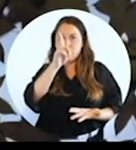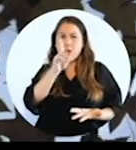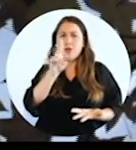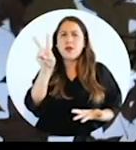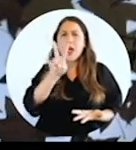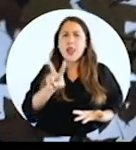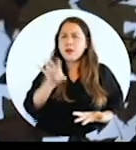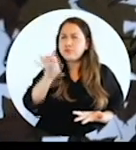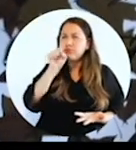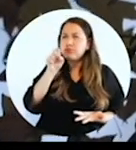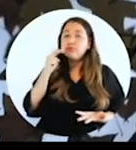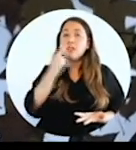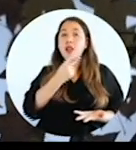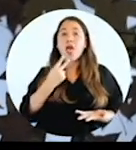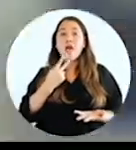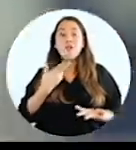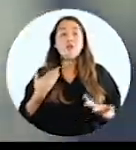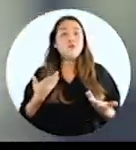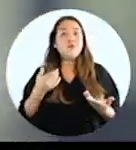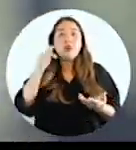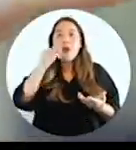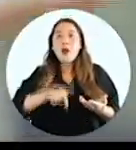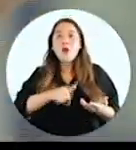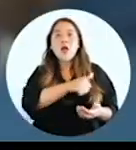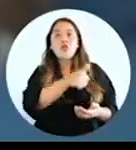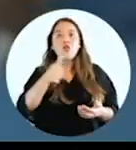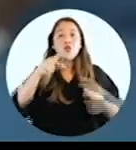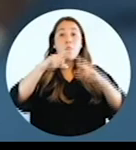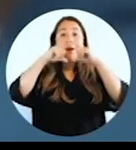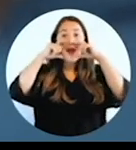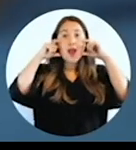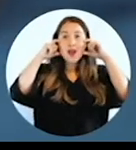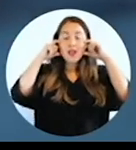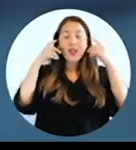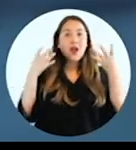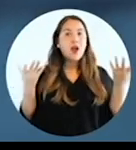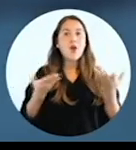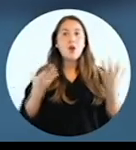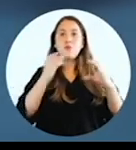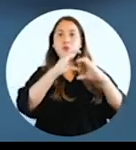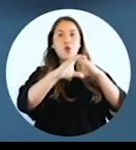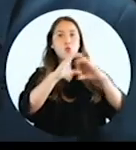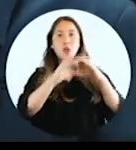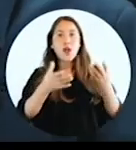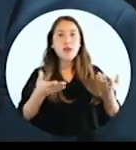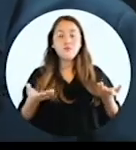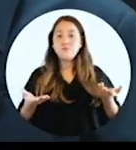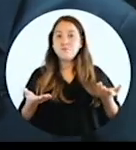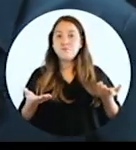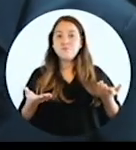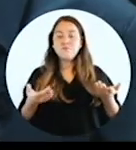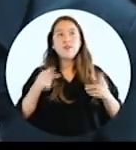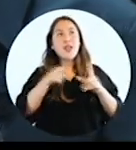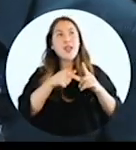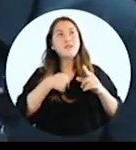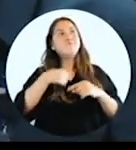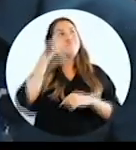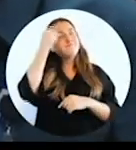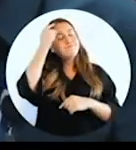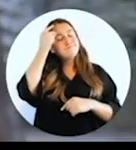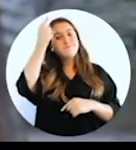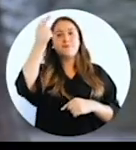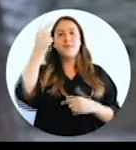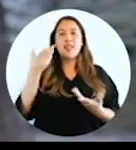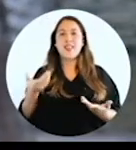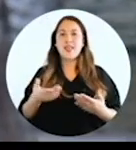están acostumbradas a leer los labios, pero ahora todos andan con mascarilla, y entonces, ¿cómo nos vamos a comunicar?